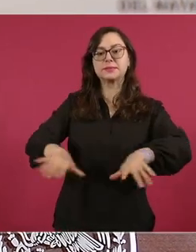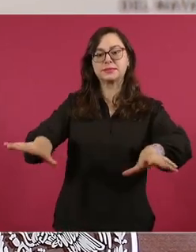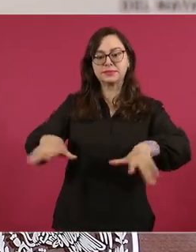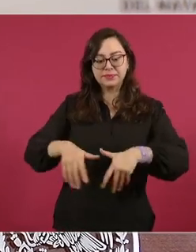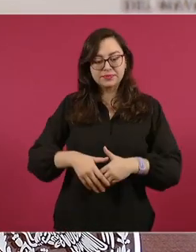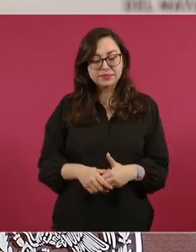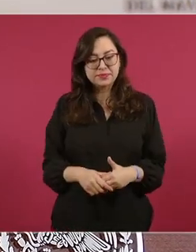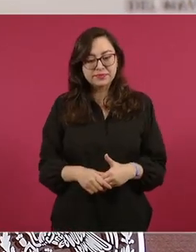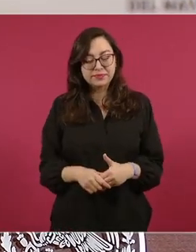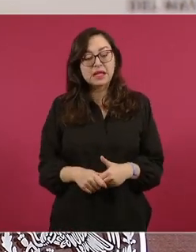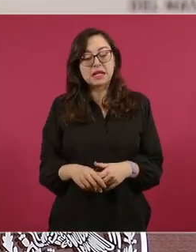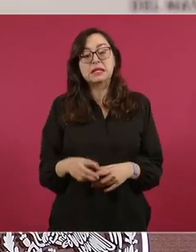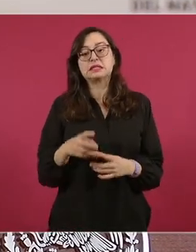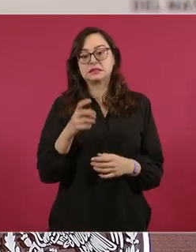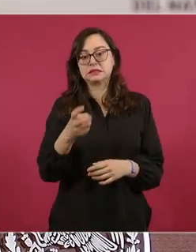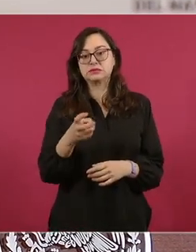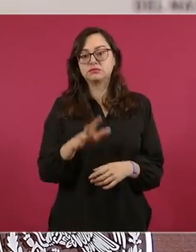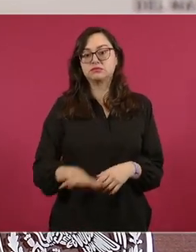tienen un efecto,